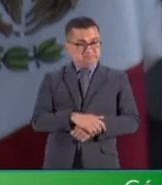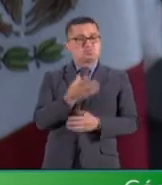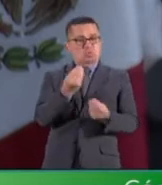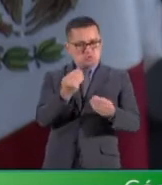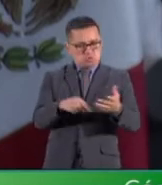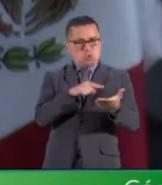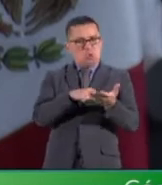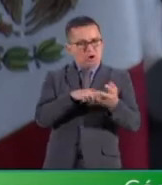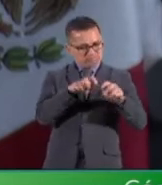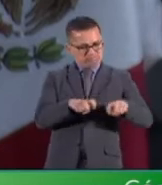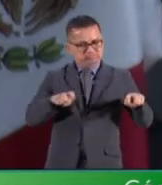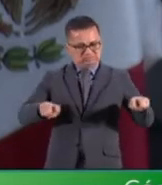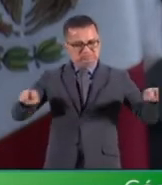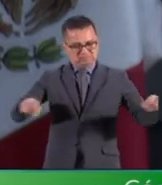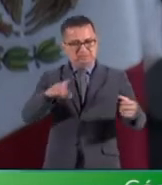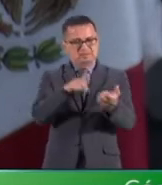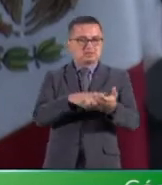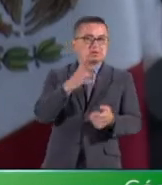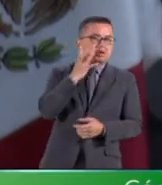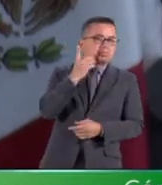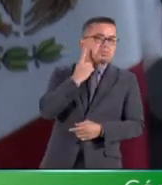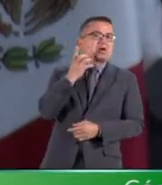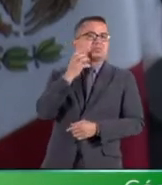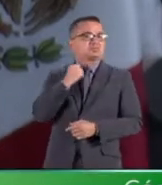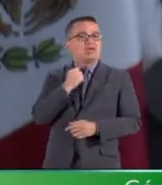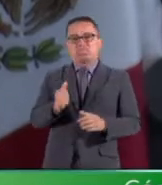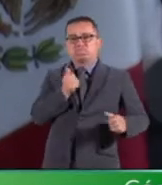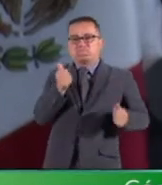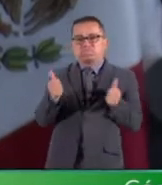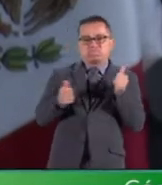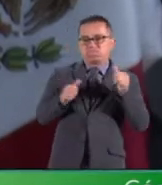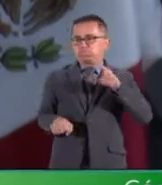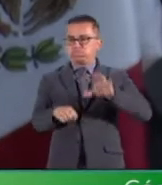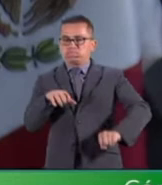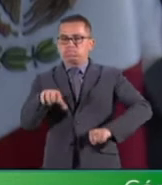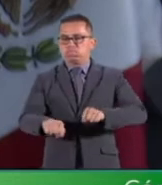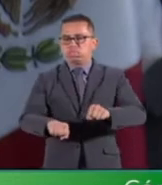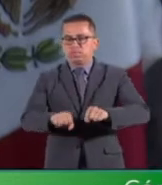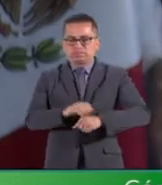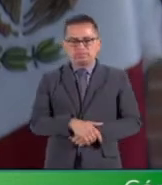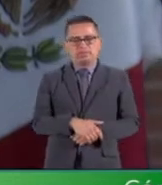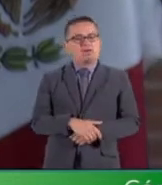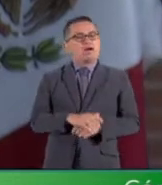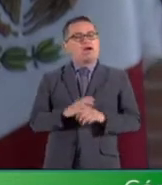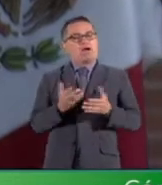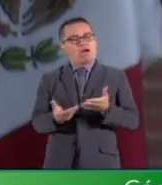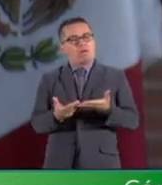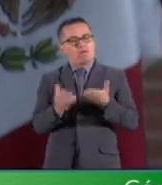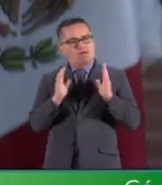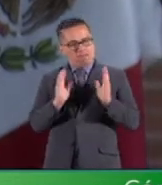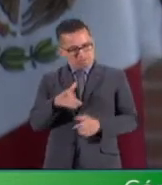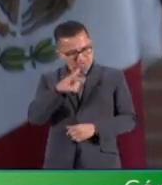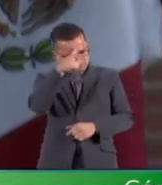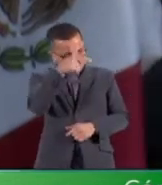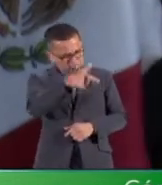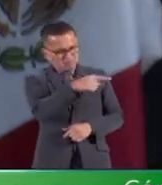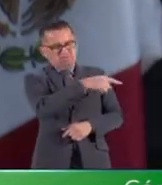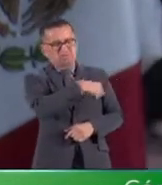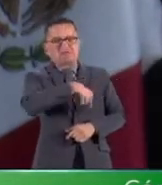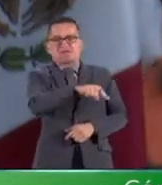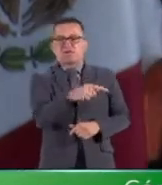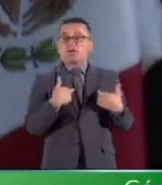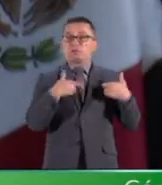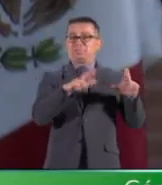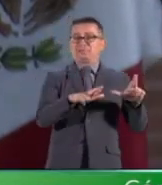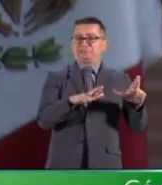curules del Congreso de la Unión. Ahora vemos el fondo de la sobrerepresentación, del fraude de